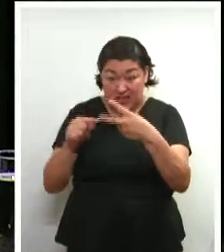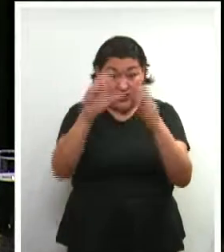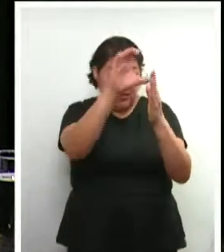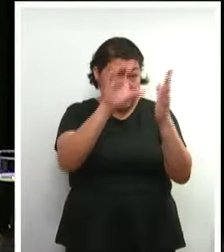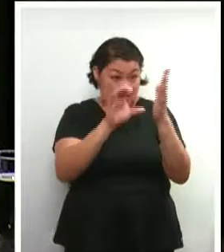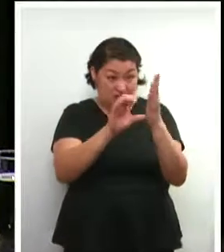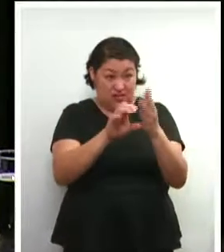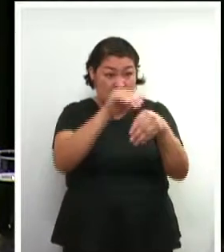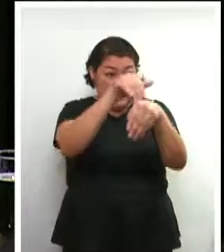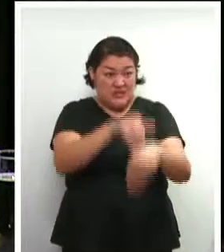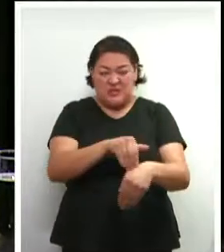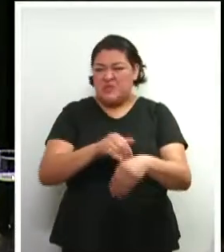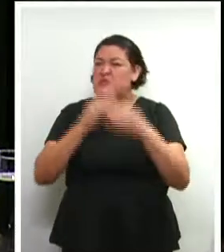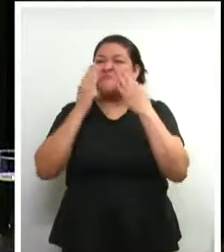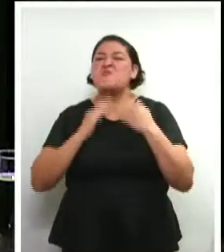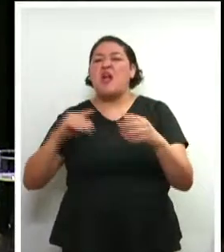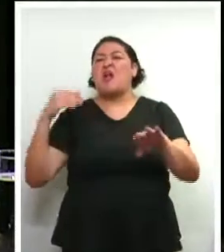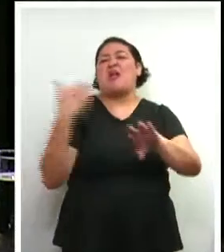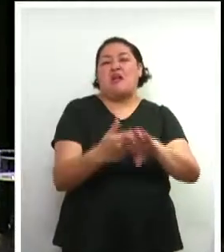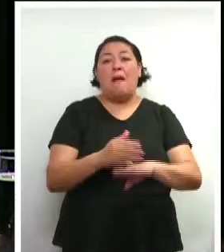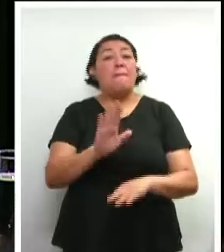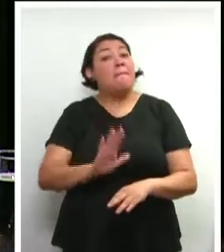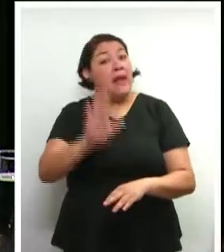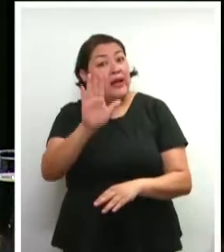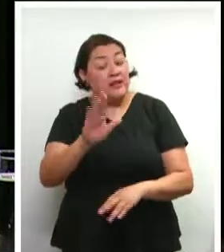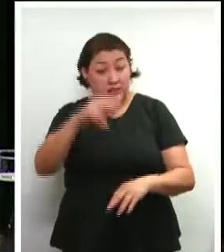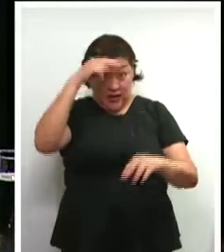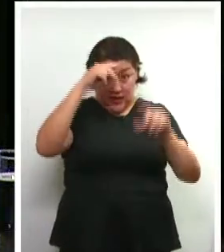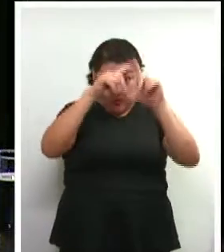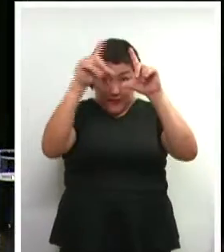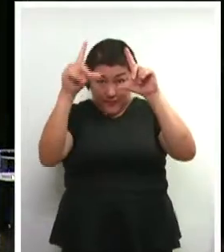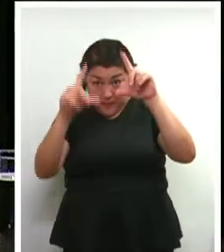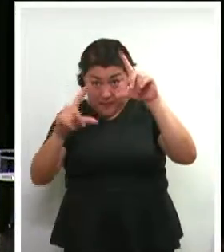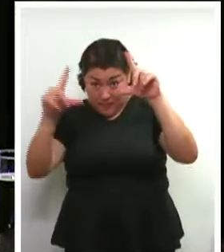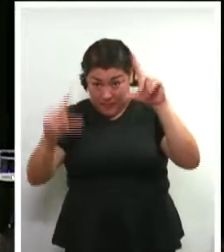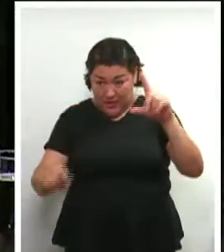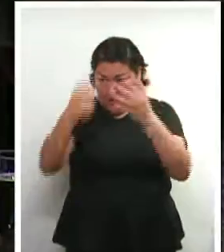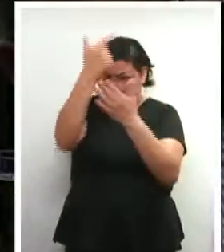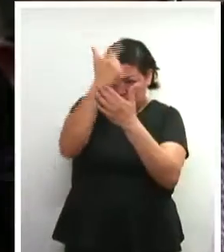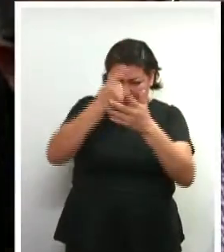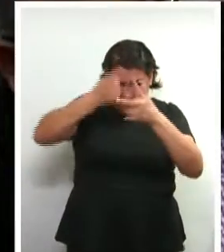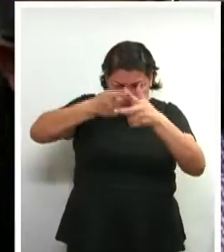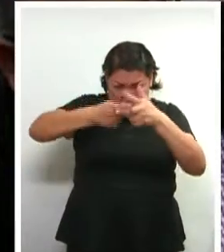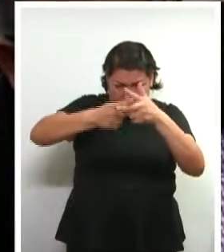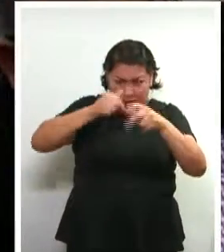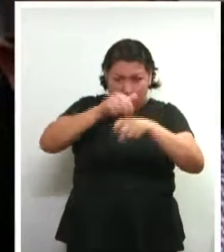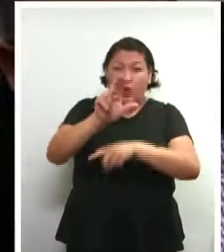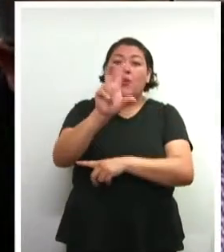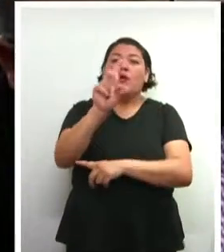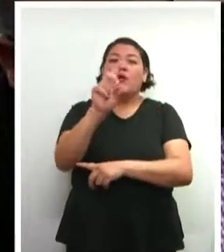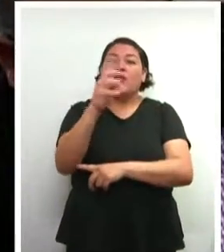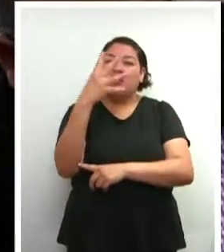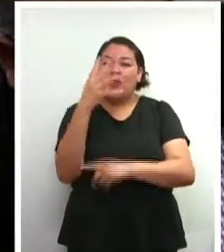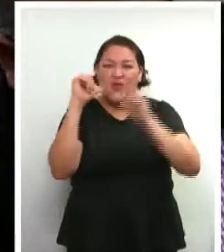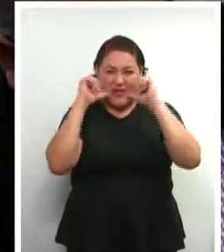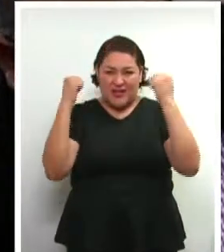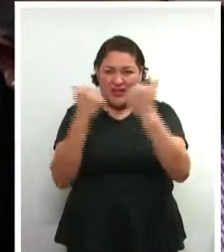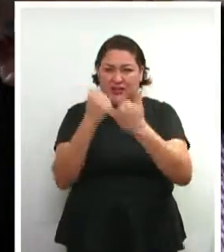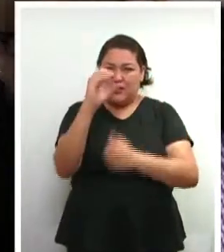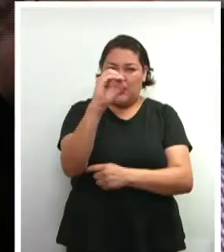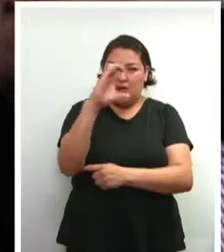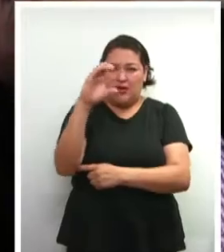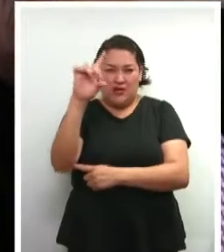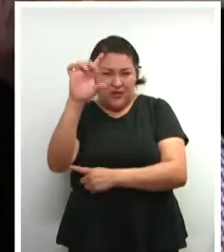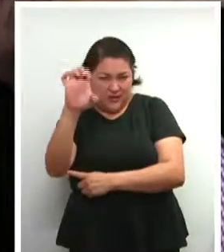constituyentes. México es hoy el último lugar entre los 34 países miembros de la OCDE en materia de